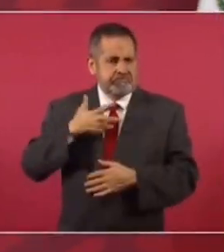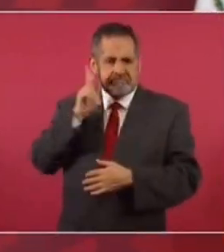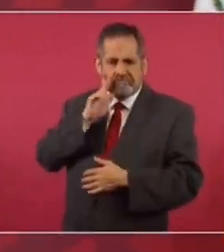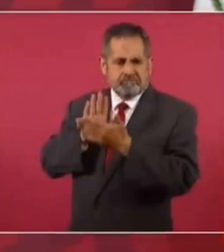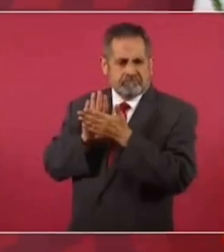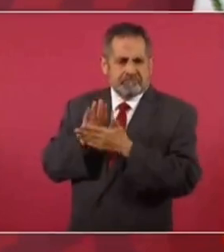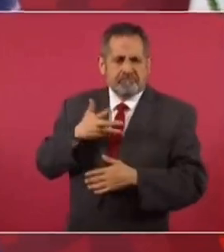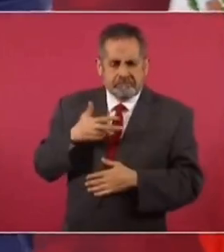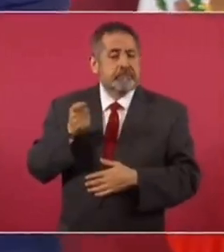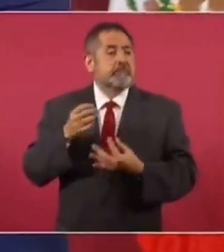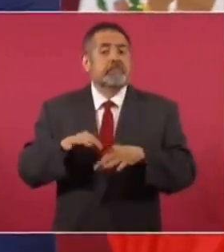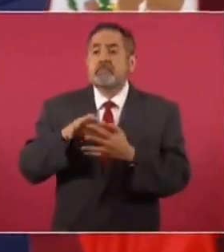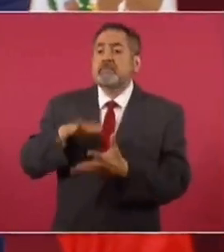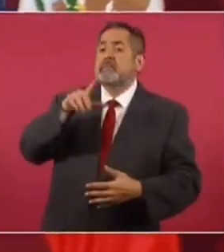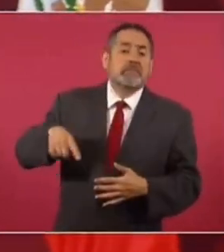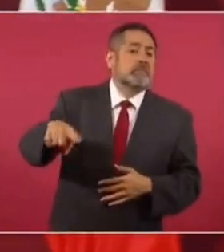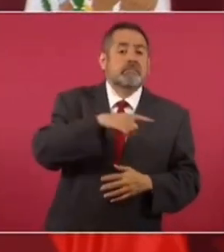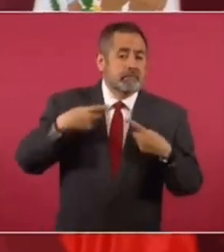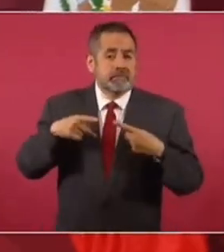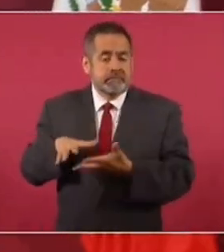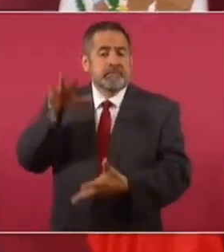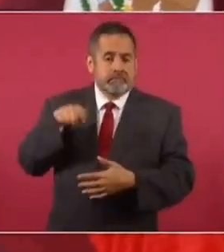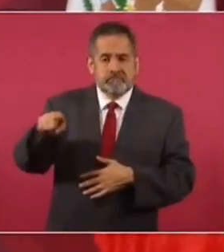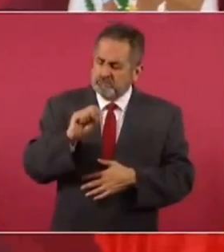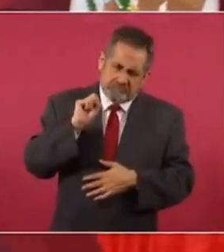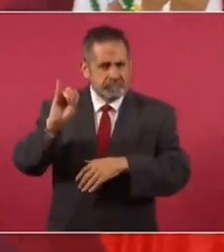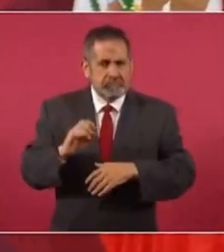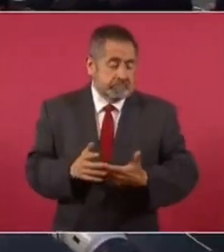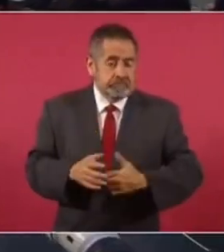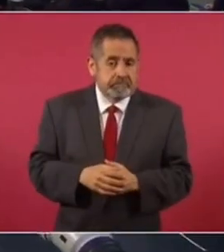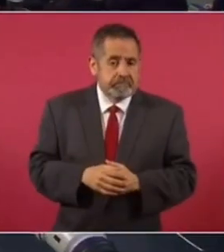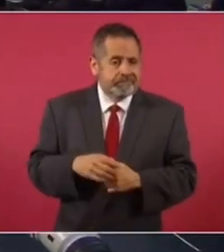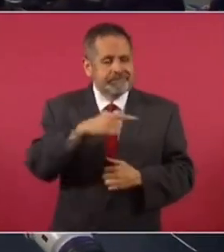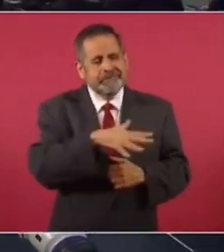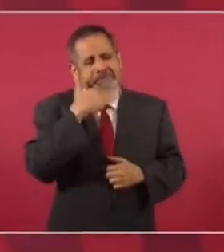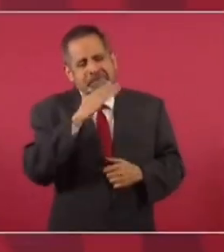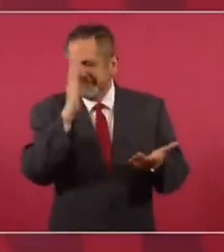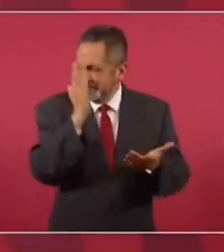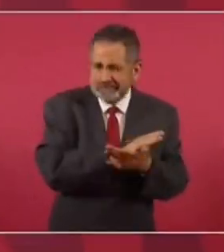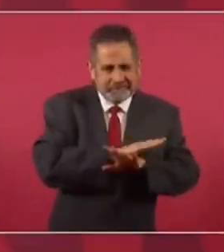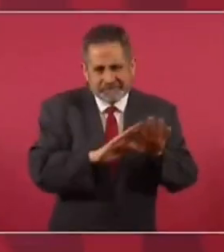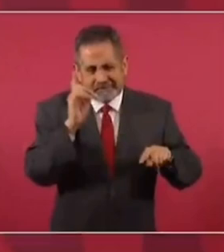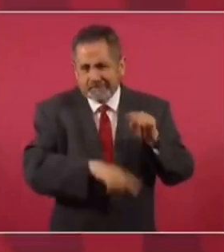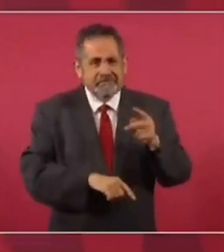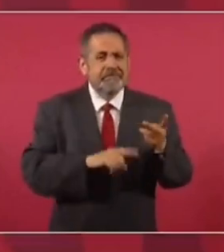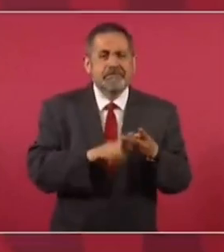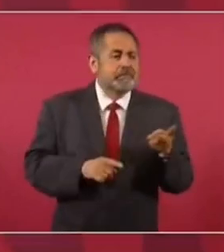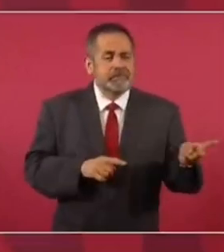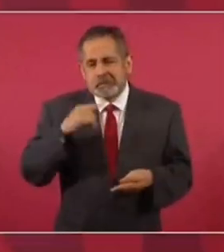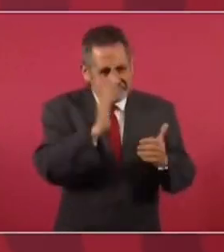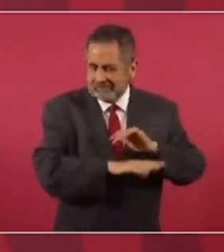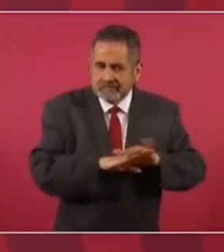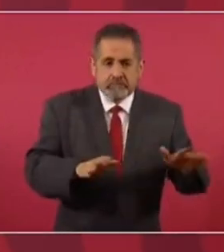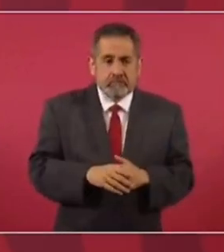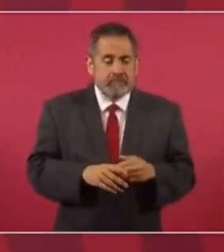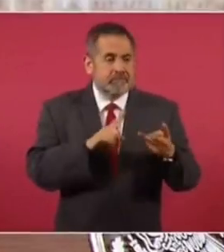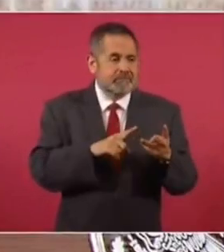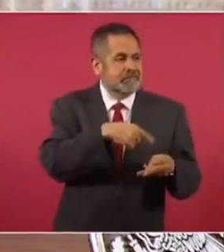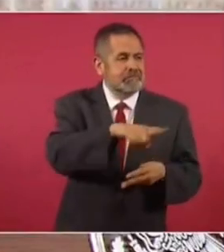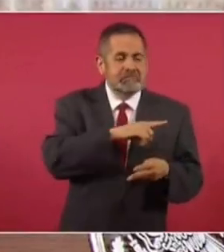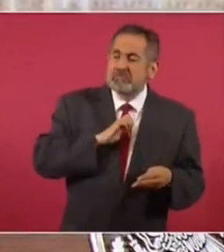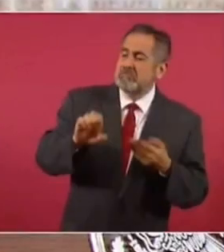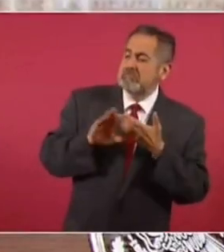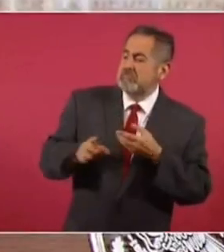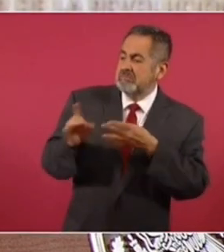pruebas, de que la mayoría de la gente está a favor de acabar con la corrupción, de acabar con la hipocresía y con el